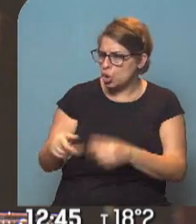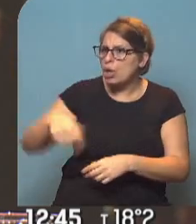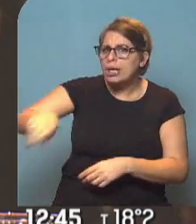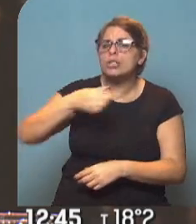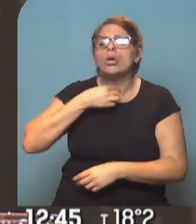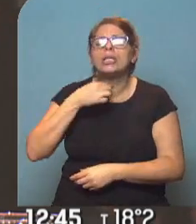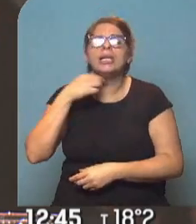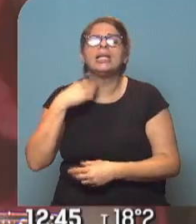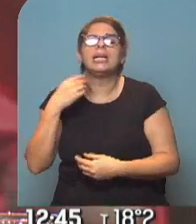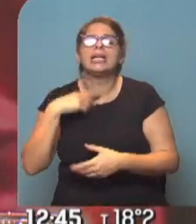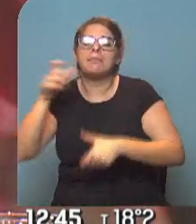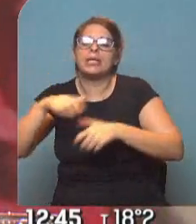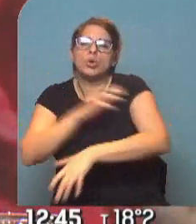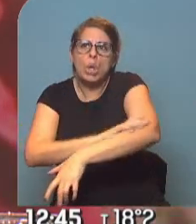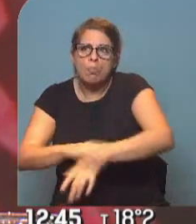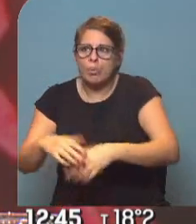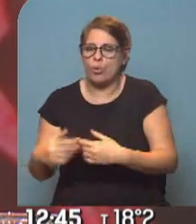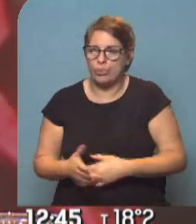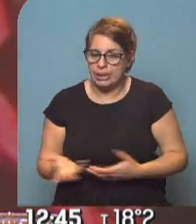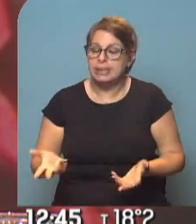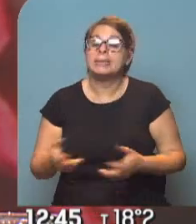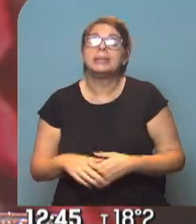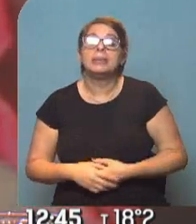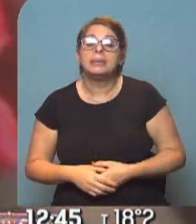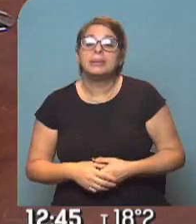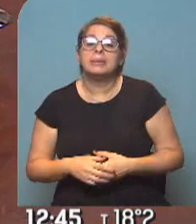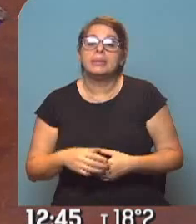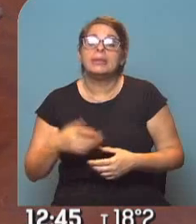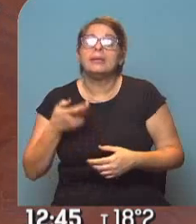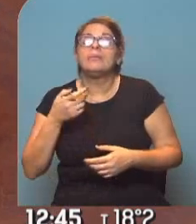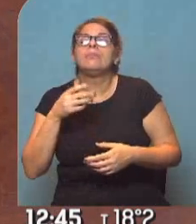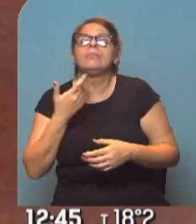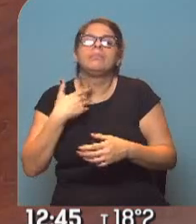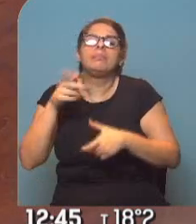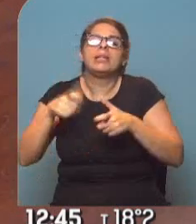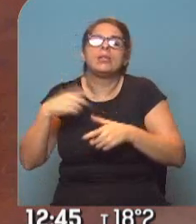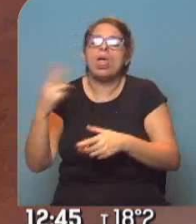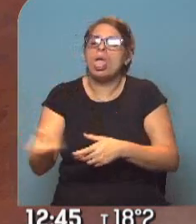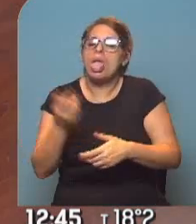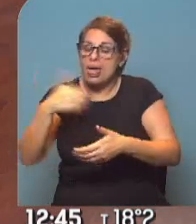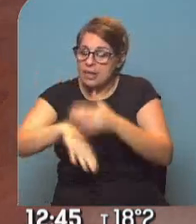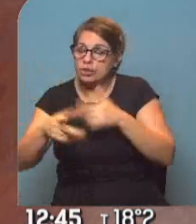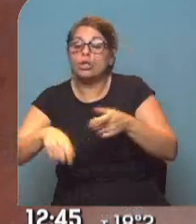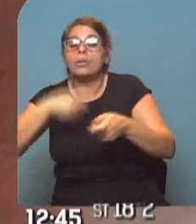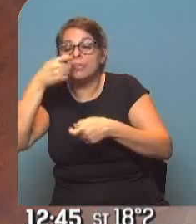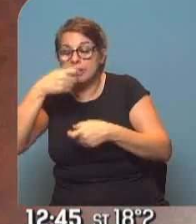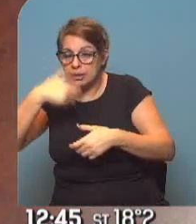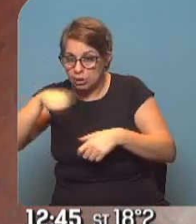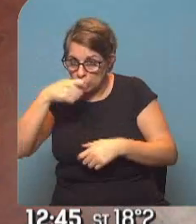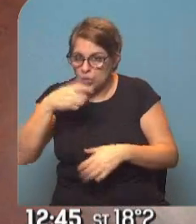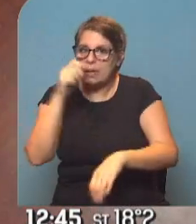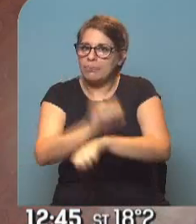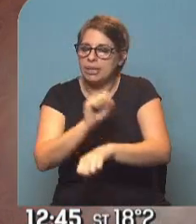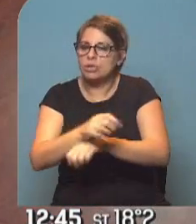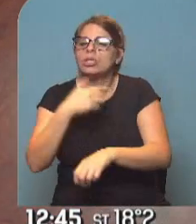quieren es aquellos marginales, aquellas, digamos, pequeñas piezas dentro del narco que están en este momento pagando penas. Ellos quieren